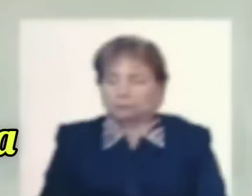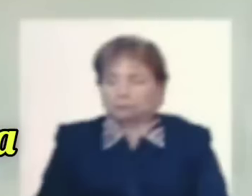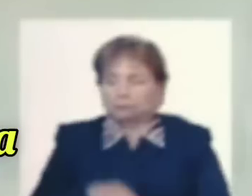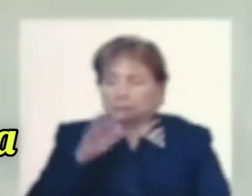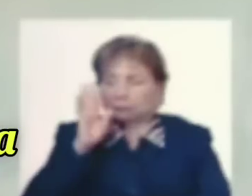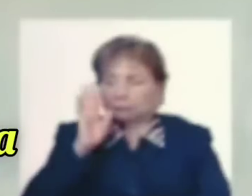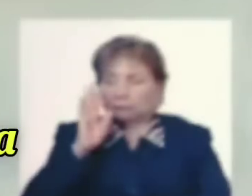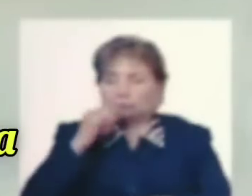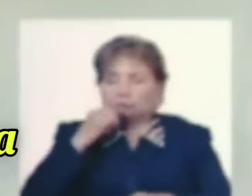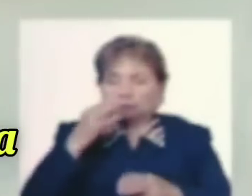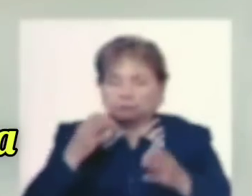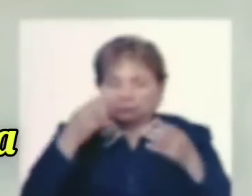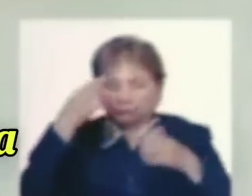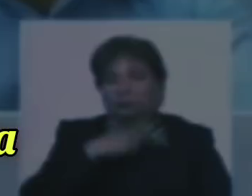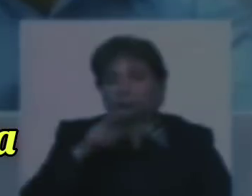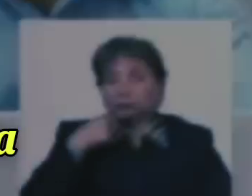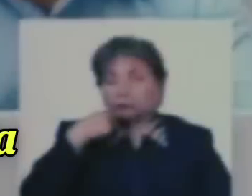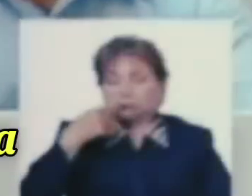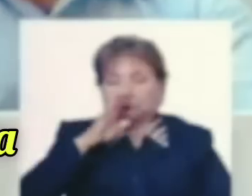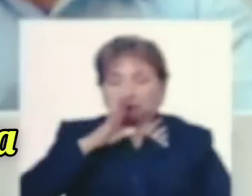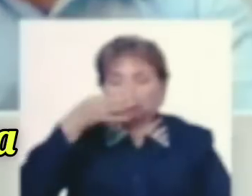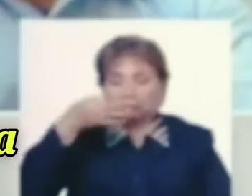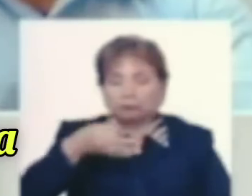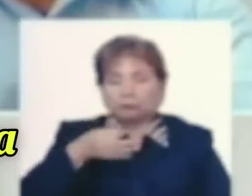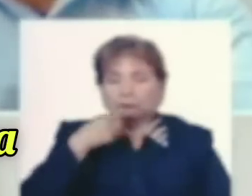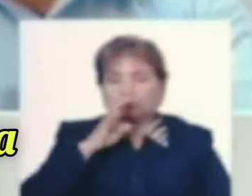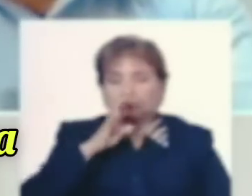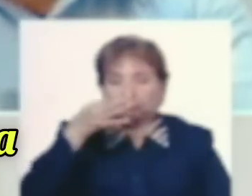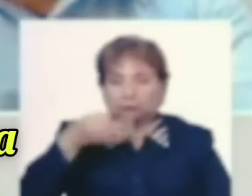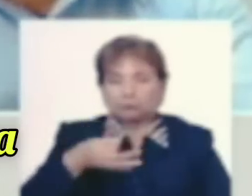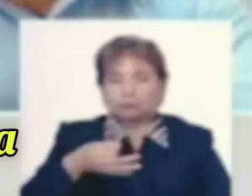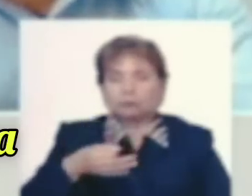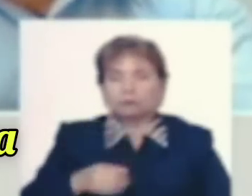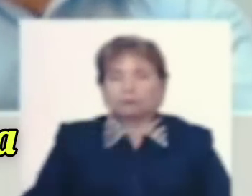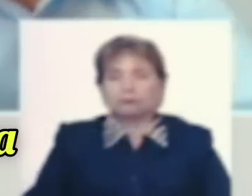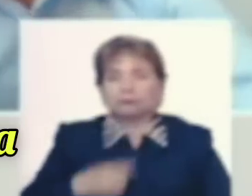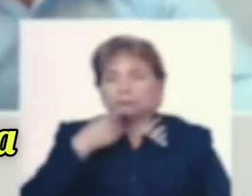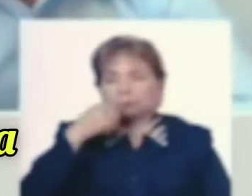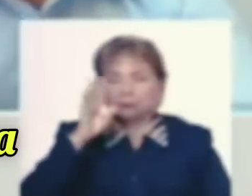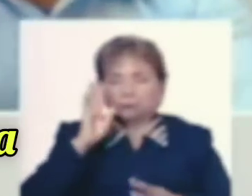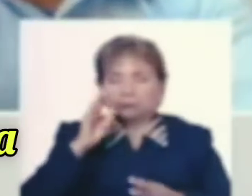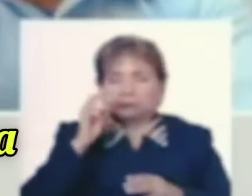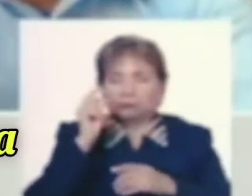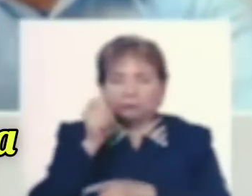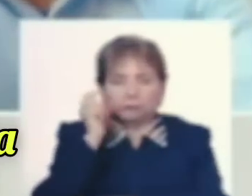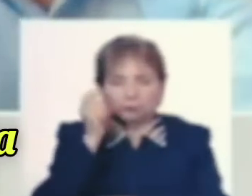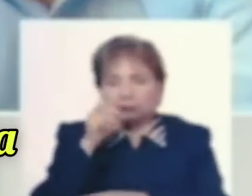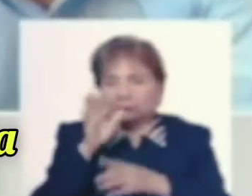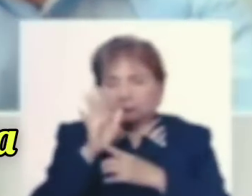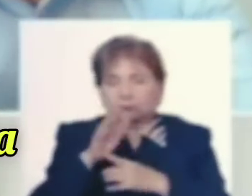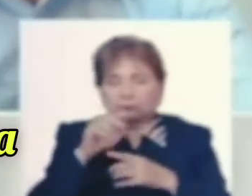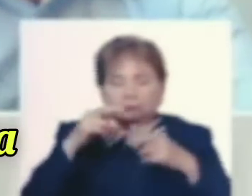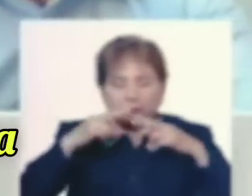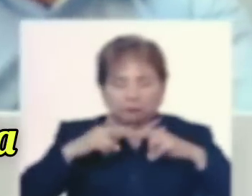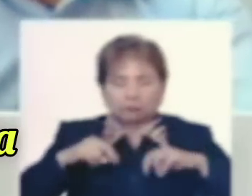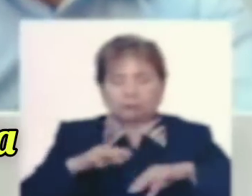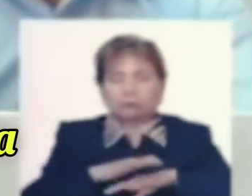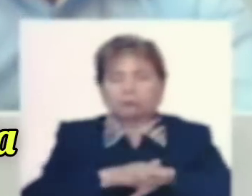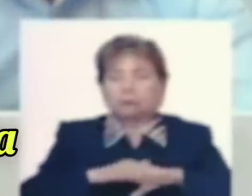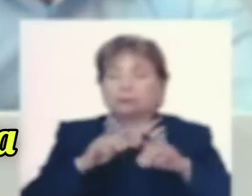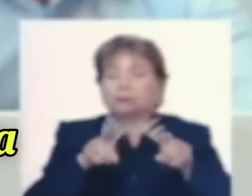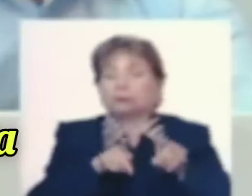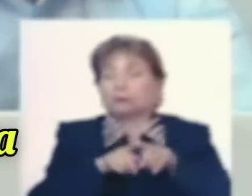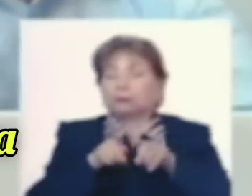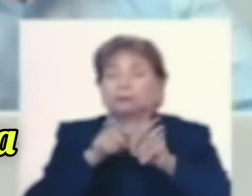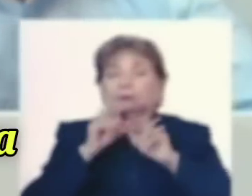Juraré presencialmente, señor presidente. Decir la verdad y solamente la verdad al declarar como testigo ante esta comisión investigadora y